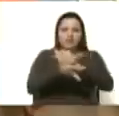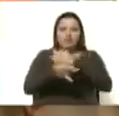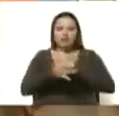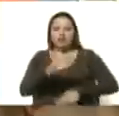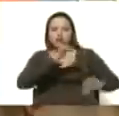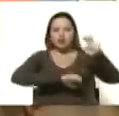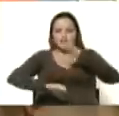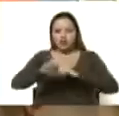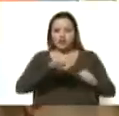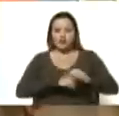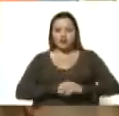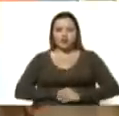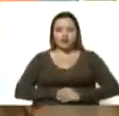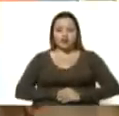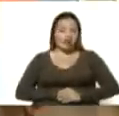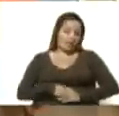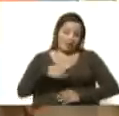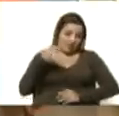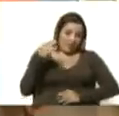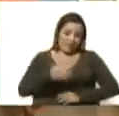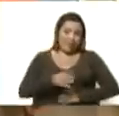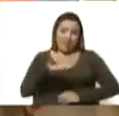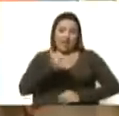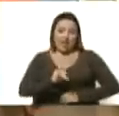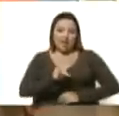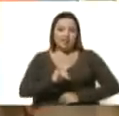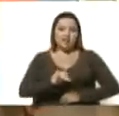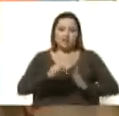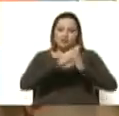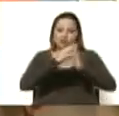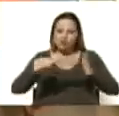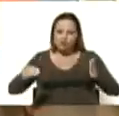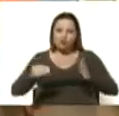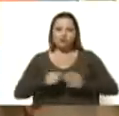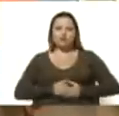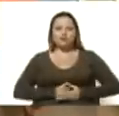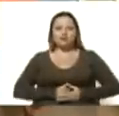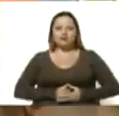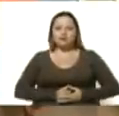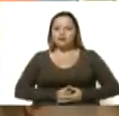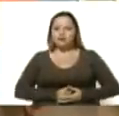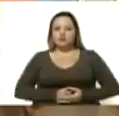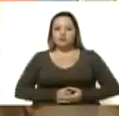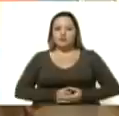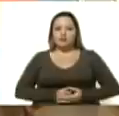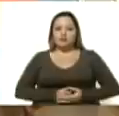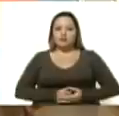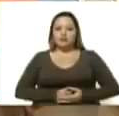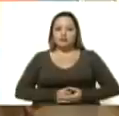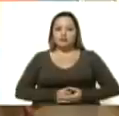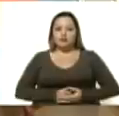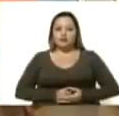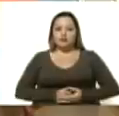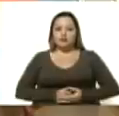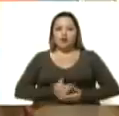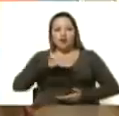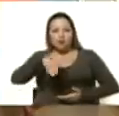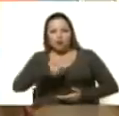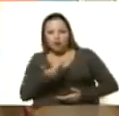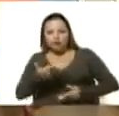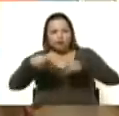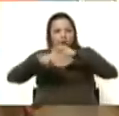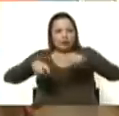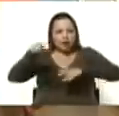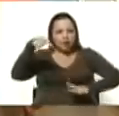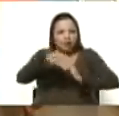técnico-científico, deberá siempre ser tomado como referente para una trama que quienes